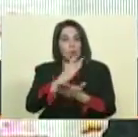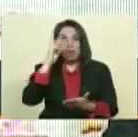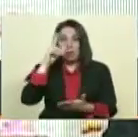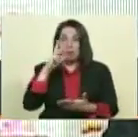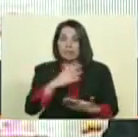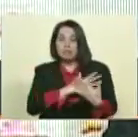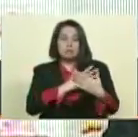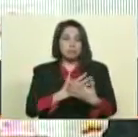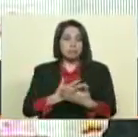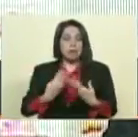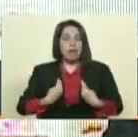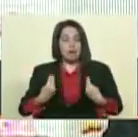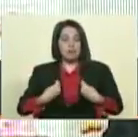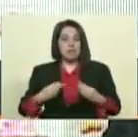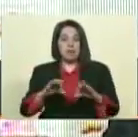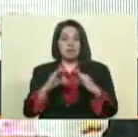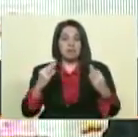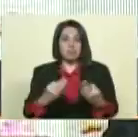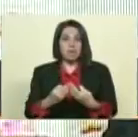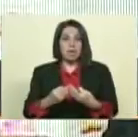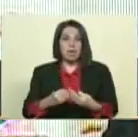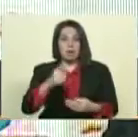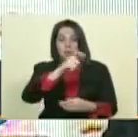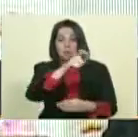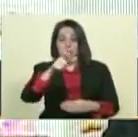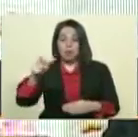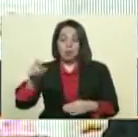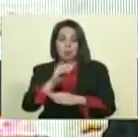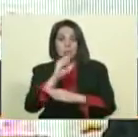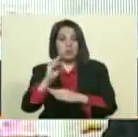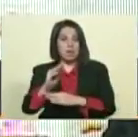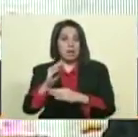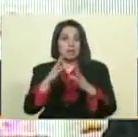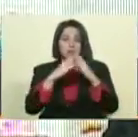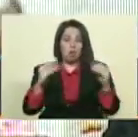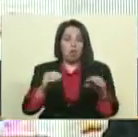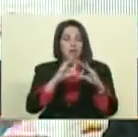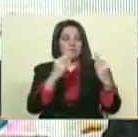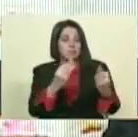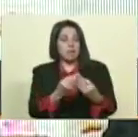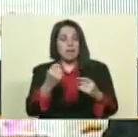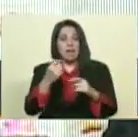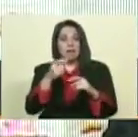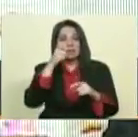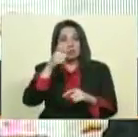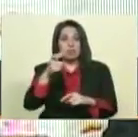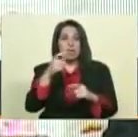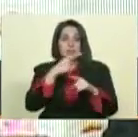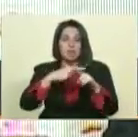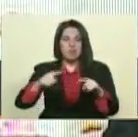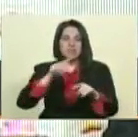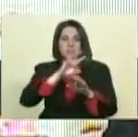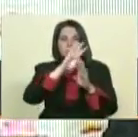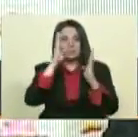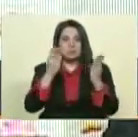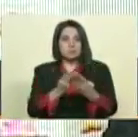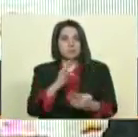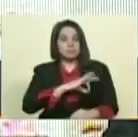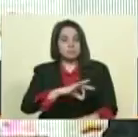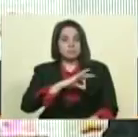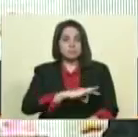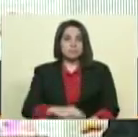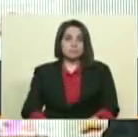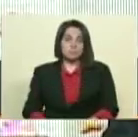vida y la de su familia por la vida, la familia y la seguridad de otros, del resto de la sociedad.